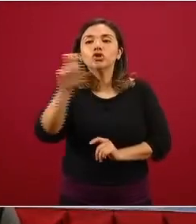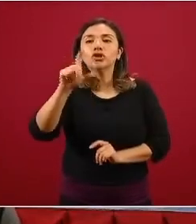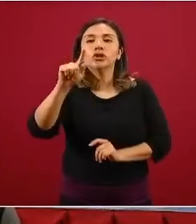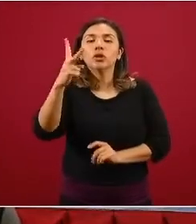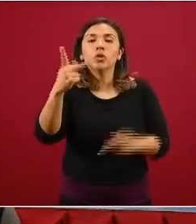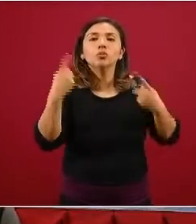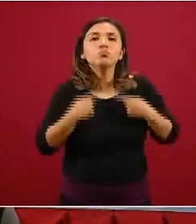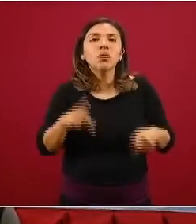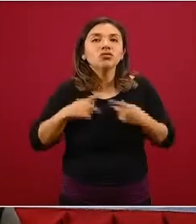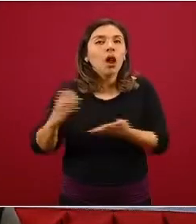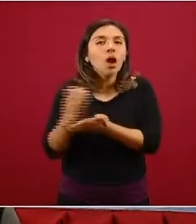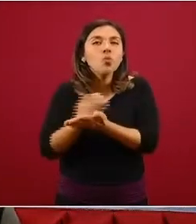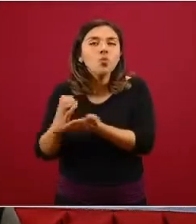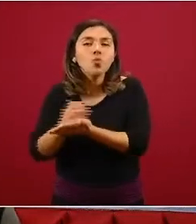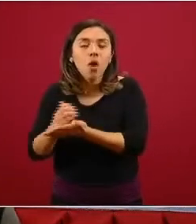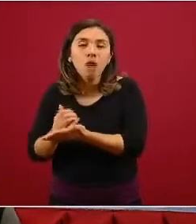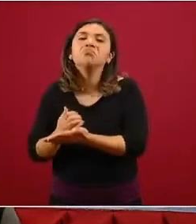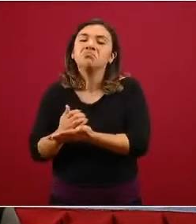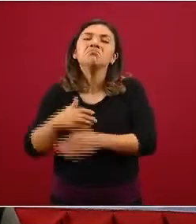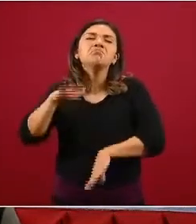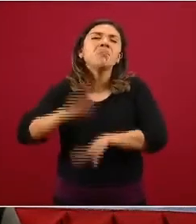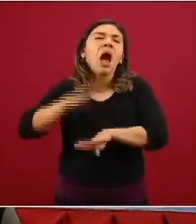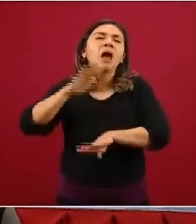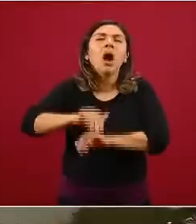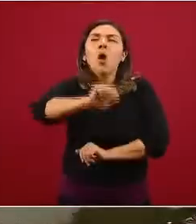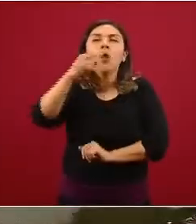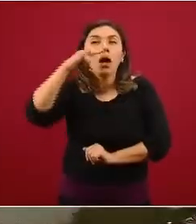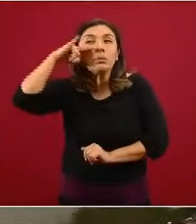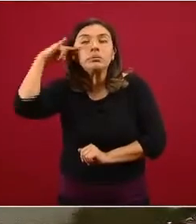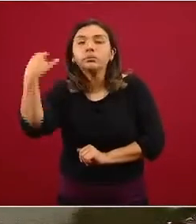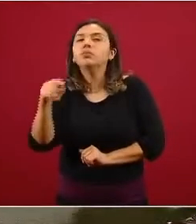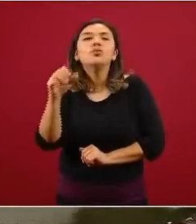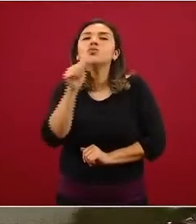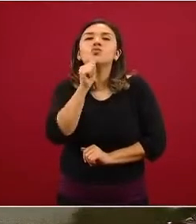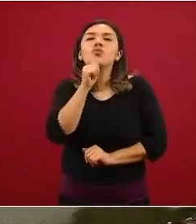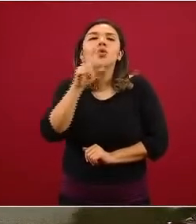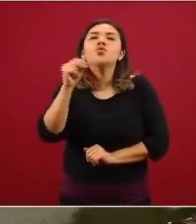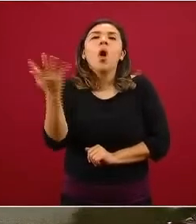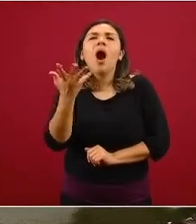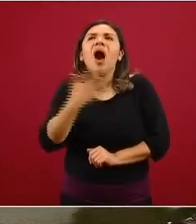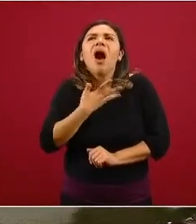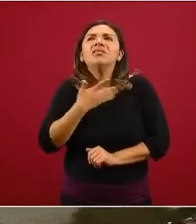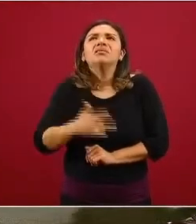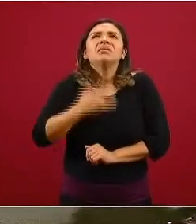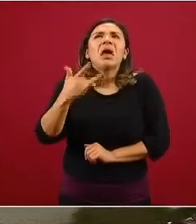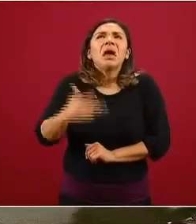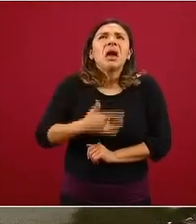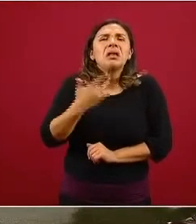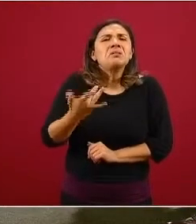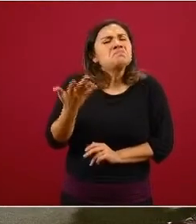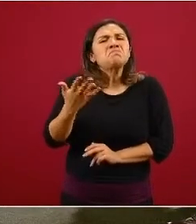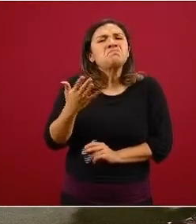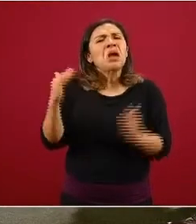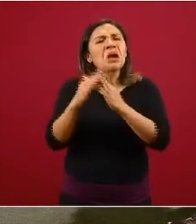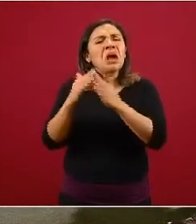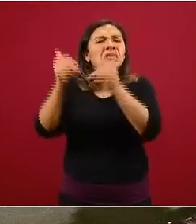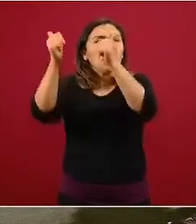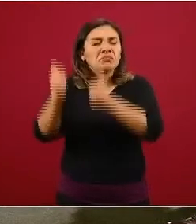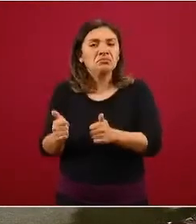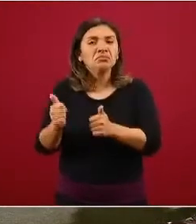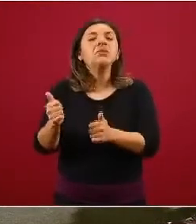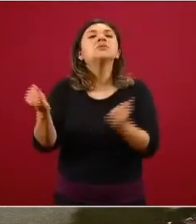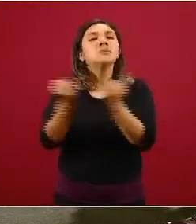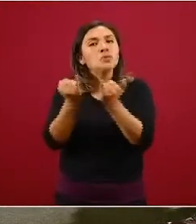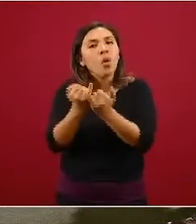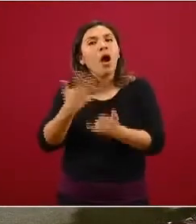383.872 personas y seguramente muchas otras que no han tenido ni siquiera sintomatología y que se han quedado en su casa casa